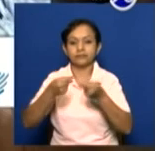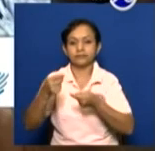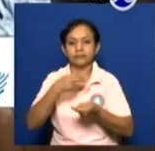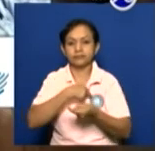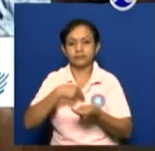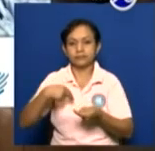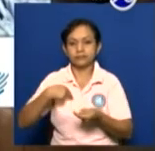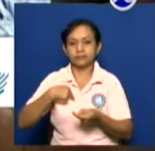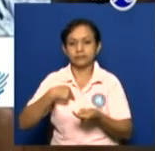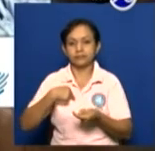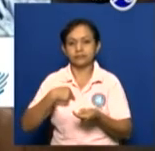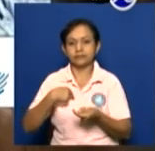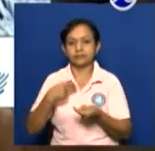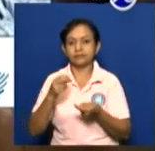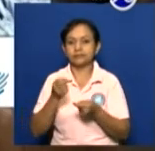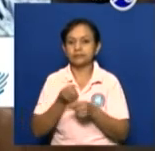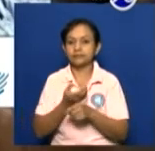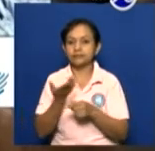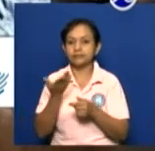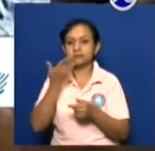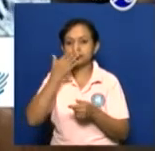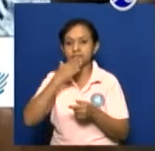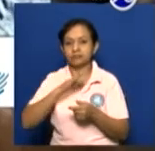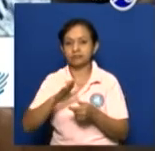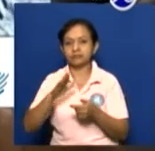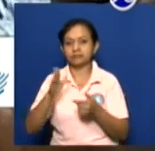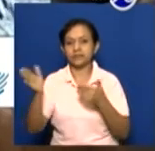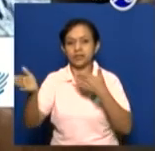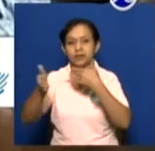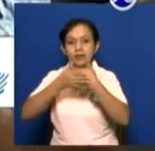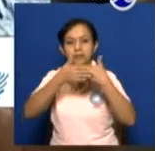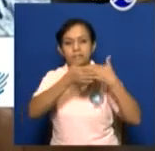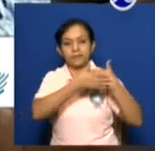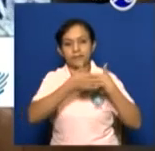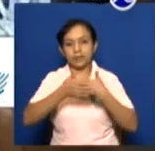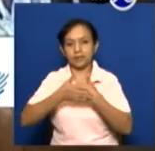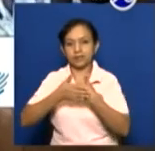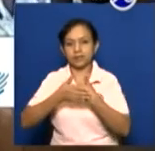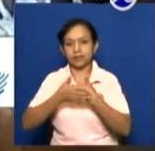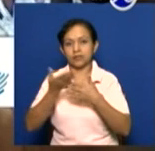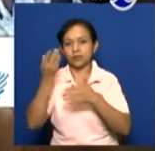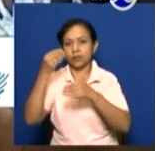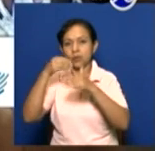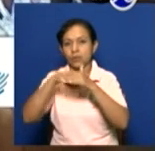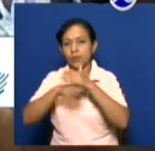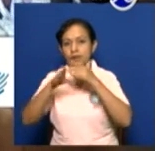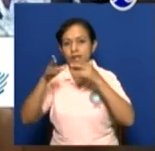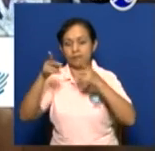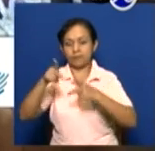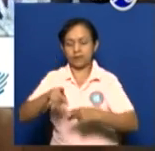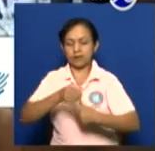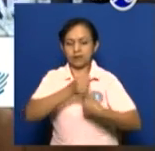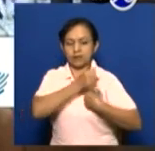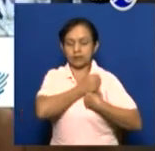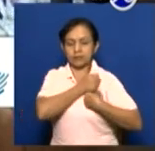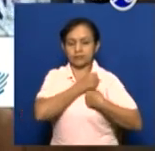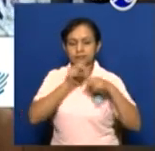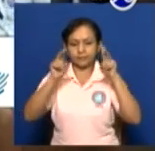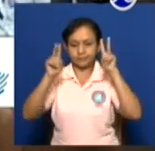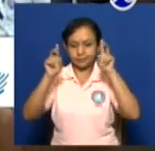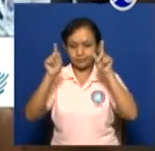a cabo dentro de un congreso espurio a puertas cerradas que guardaban soldados. Cierro